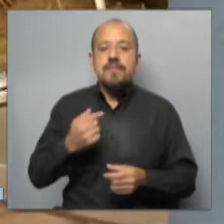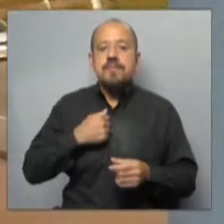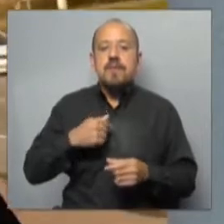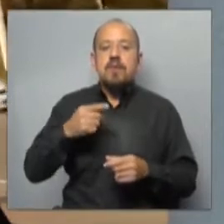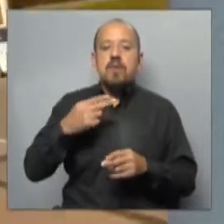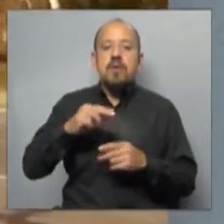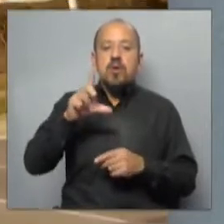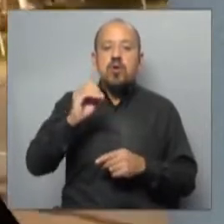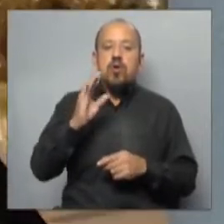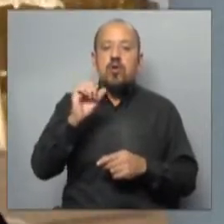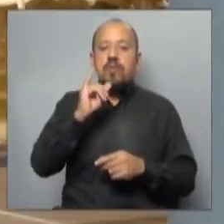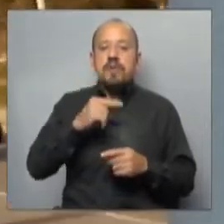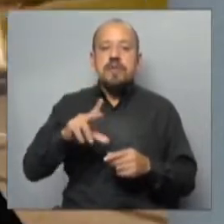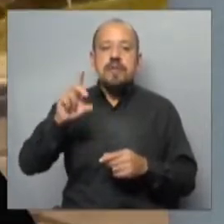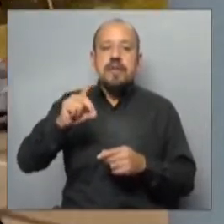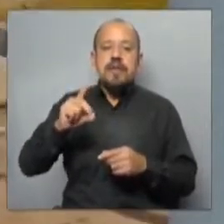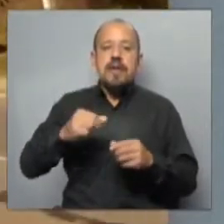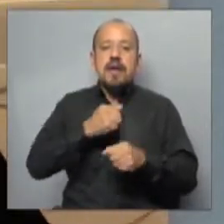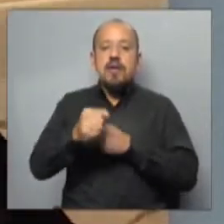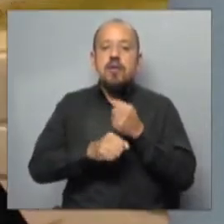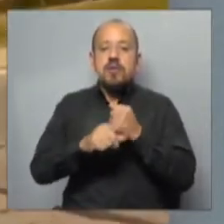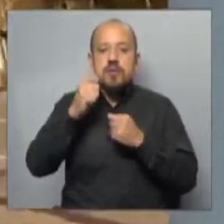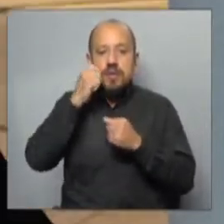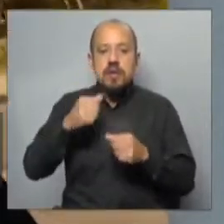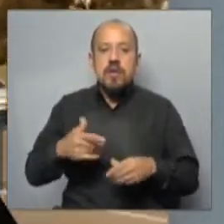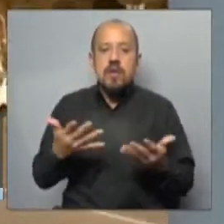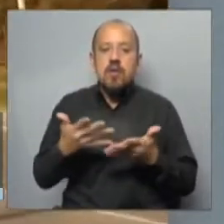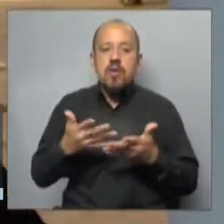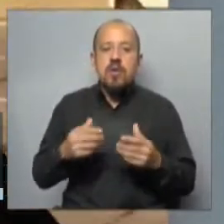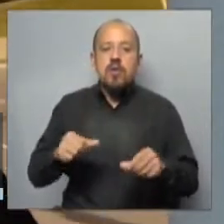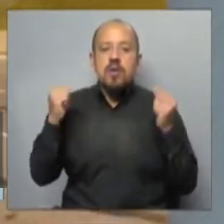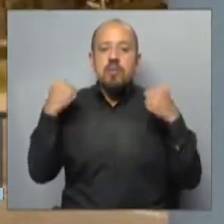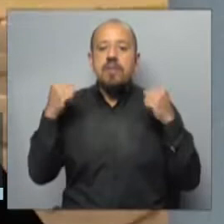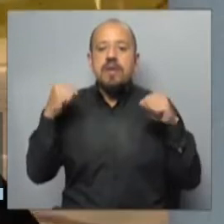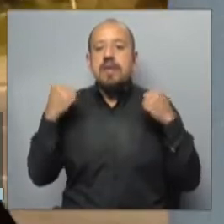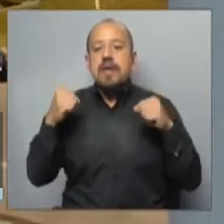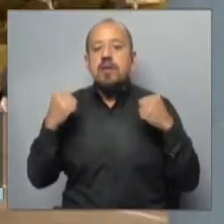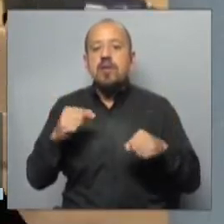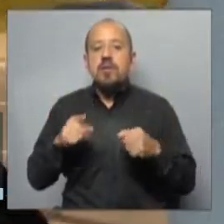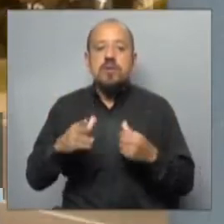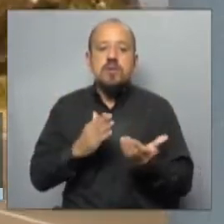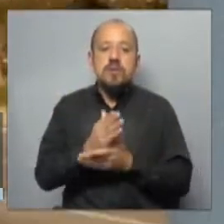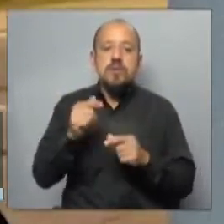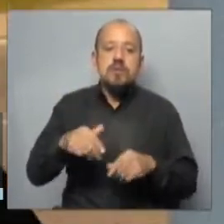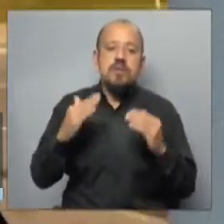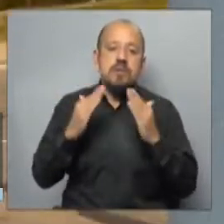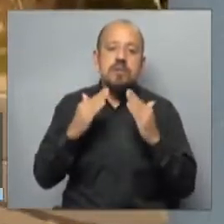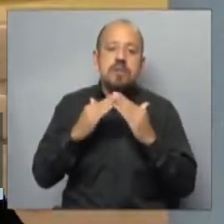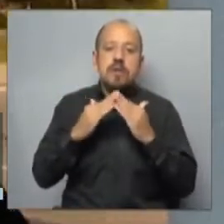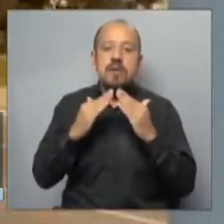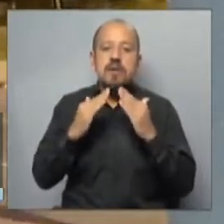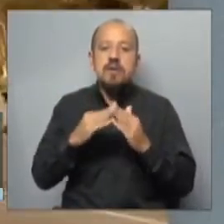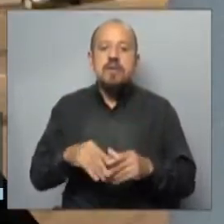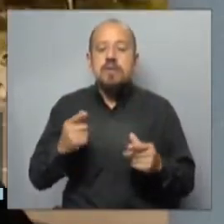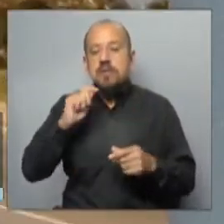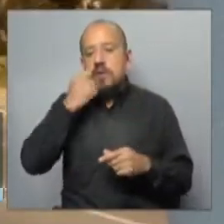tengo 30 años y ahora estoy entrenando siempre entreno en mi casa me